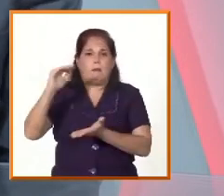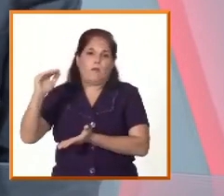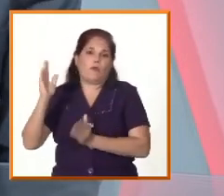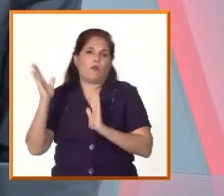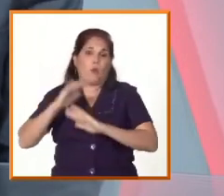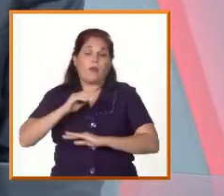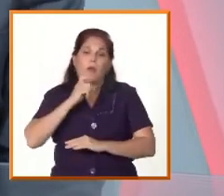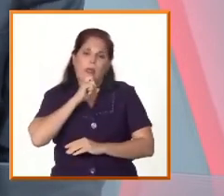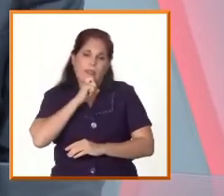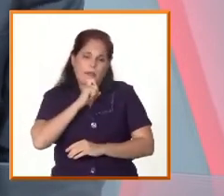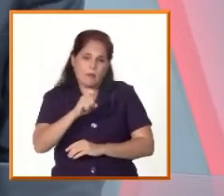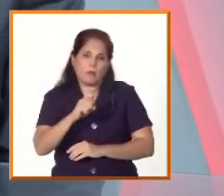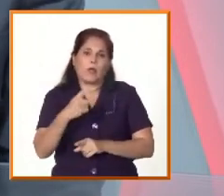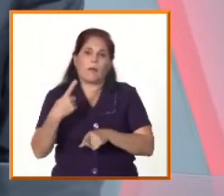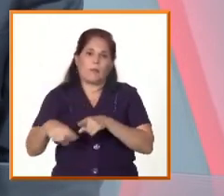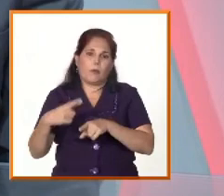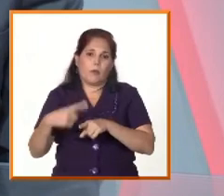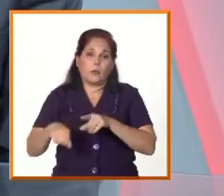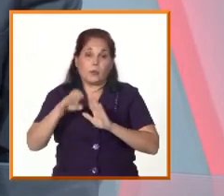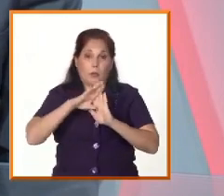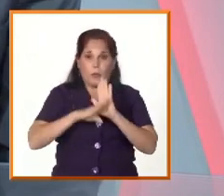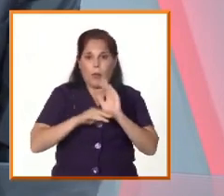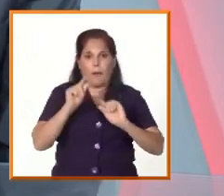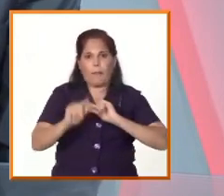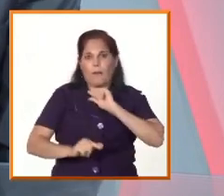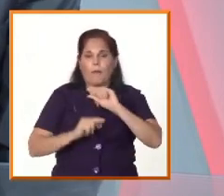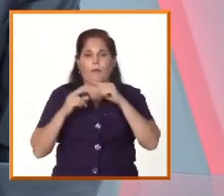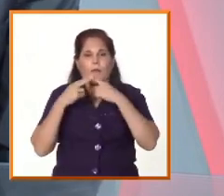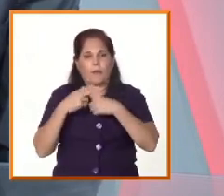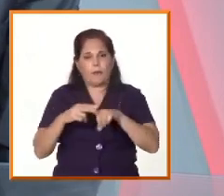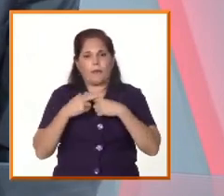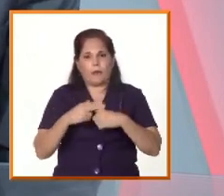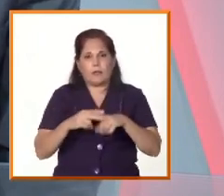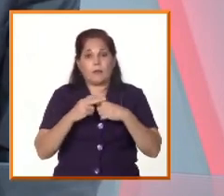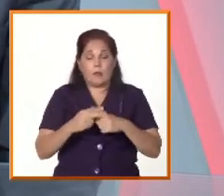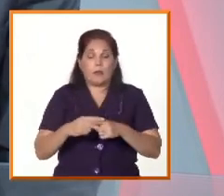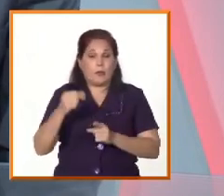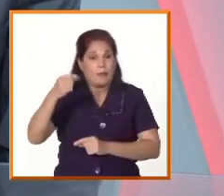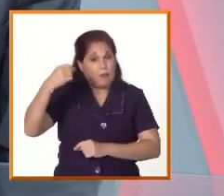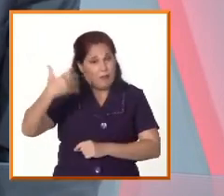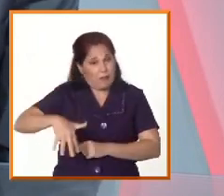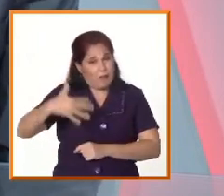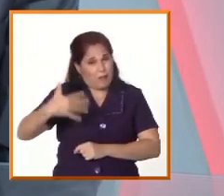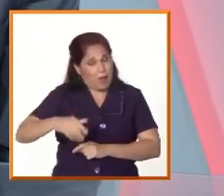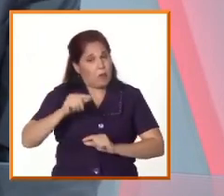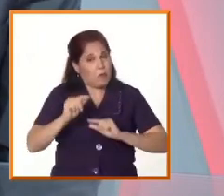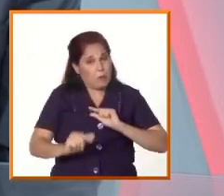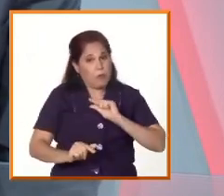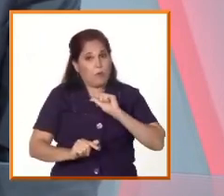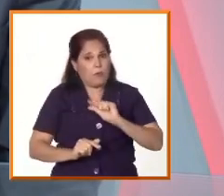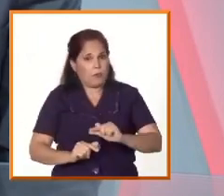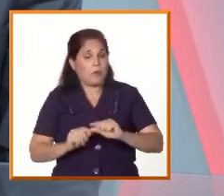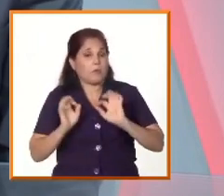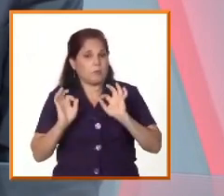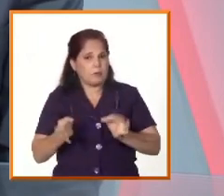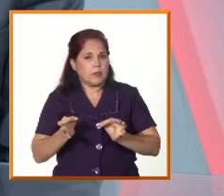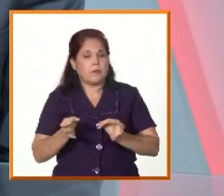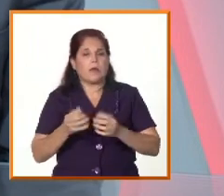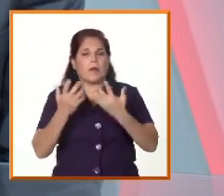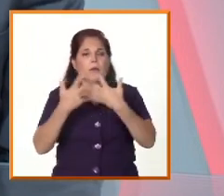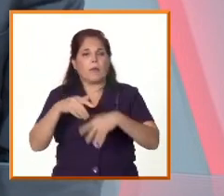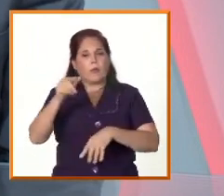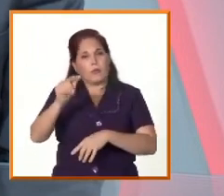la calidad de los productos y hay un programa para irlo resolviendo Pero cuesta bastante dinero tenemos que ir avanzando paulatinamente por tanto todos los productores